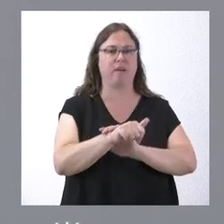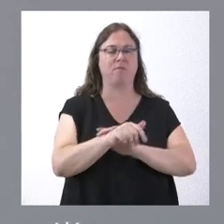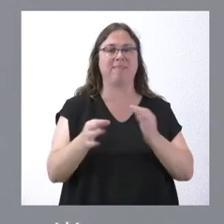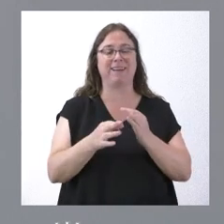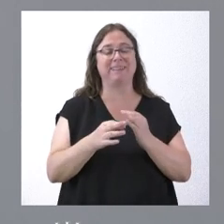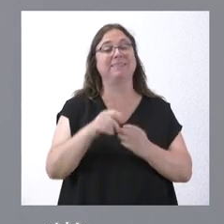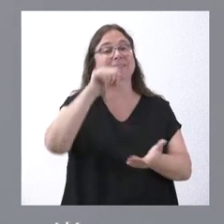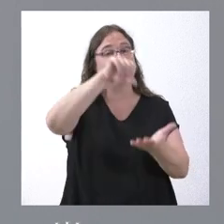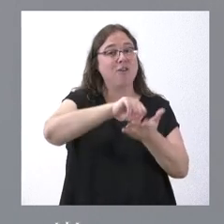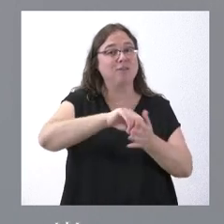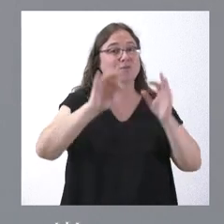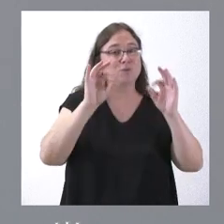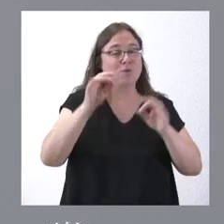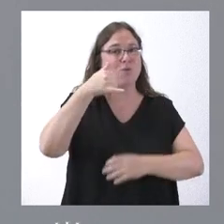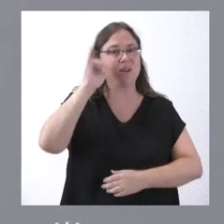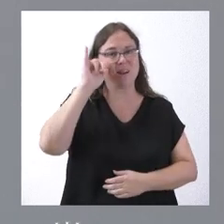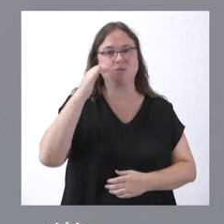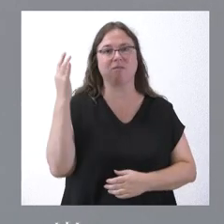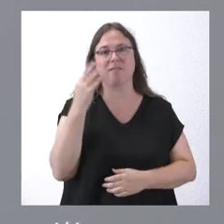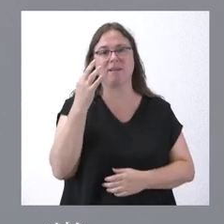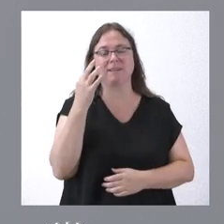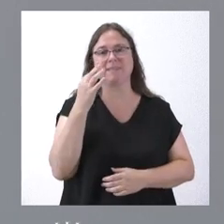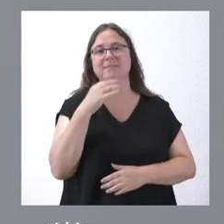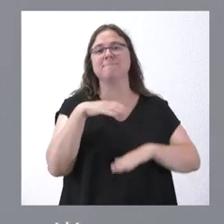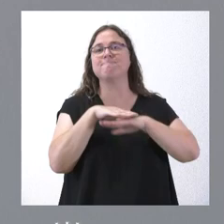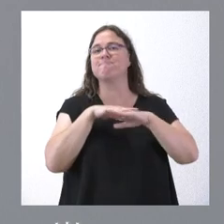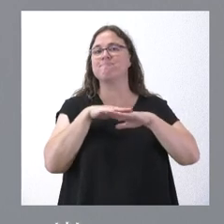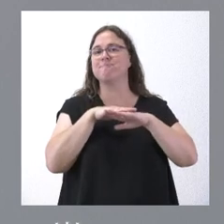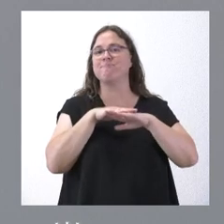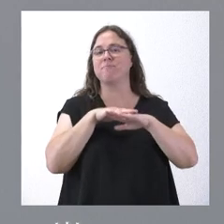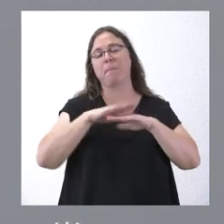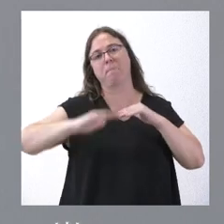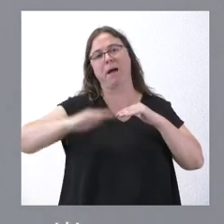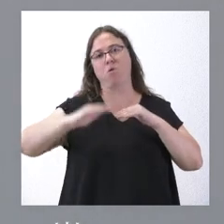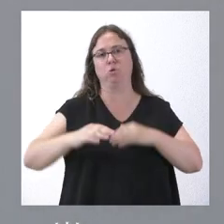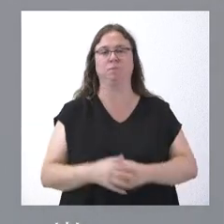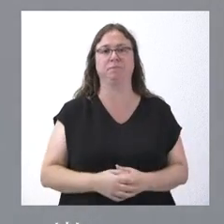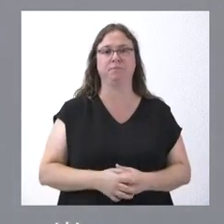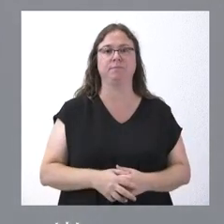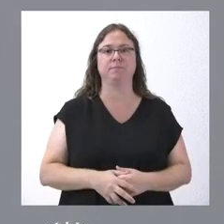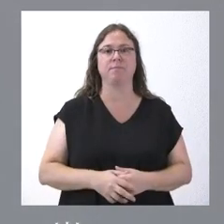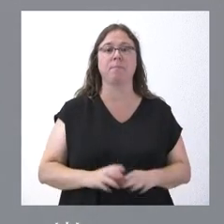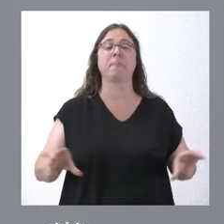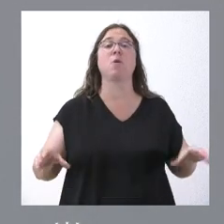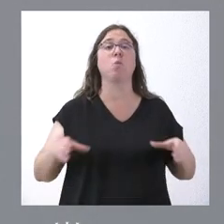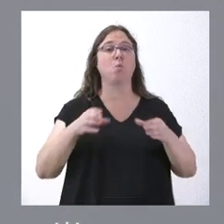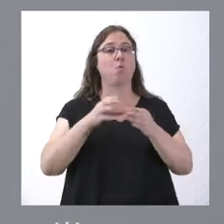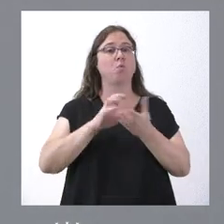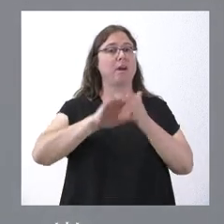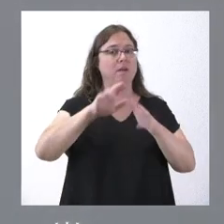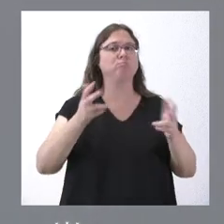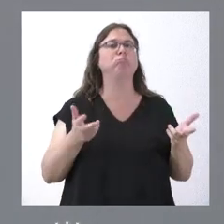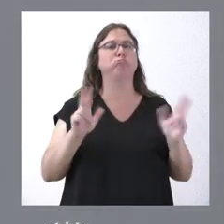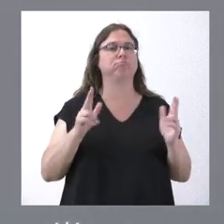coeficiente total de riesgo objetivo está en umbrales relativamente bajos. La Junta